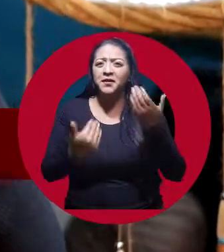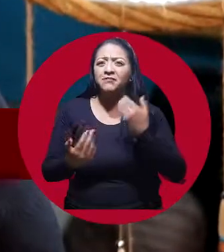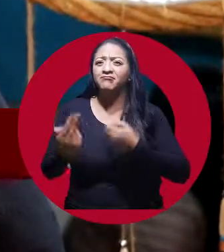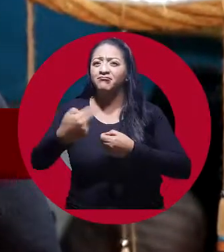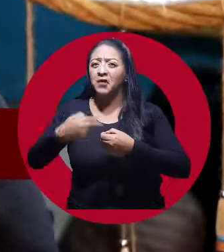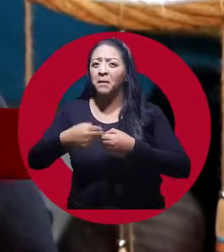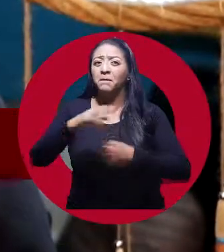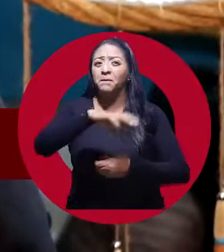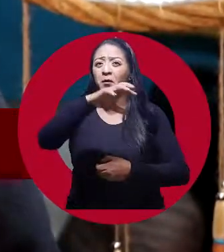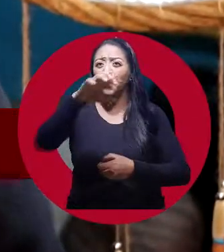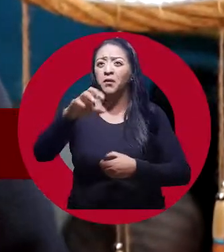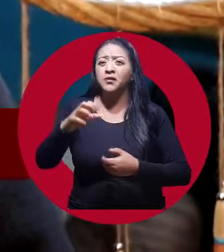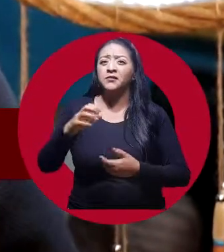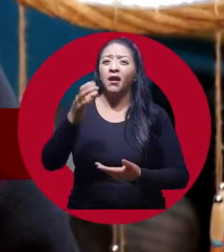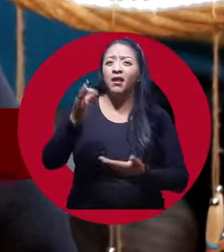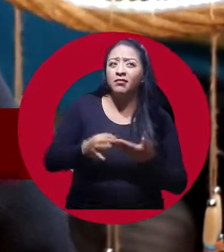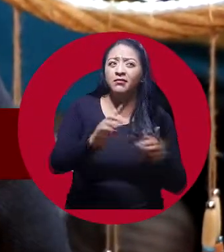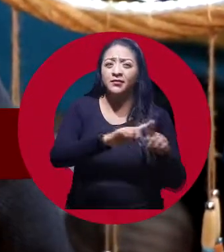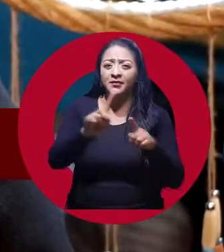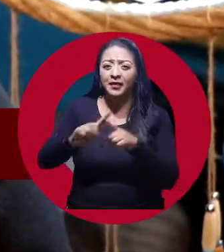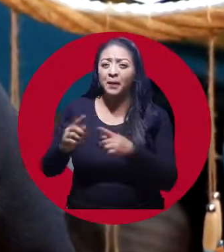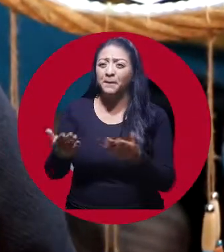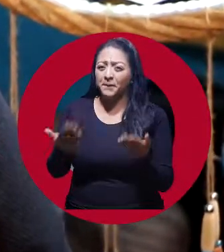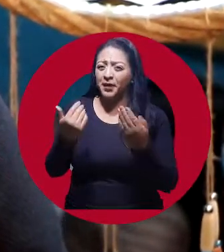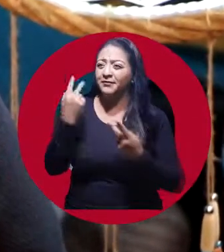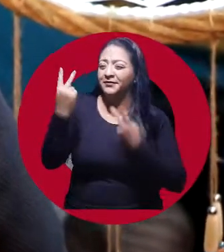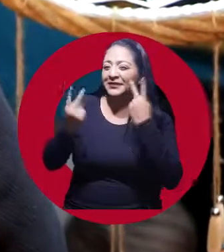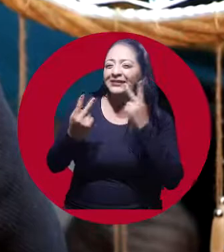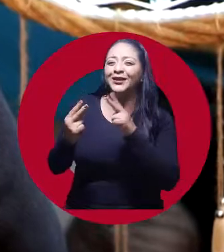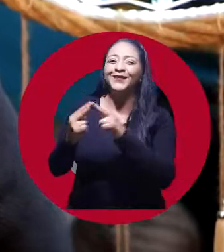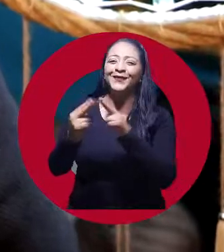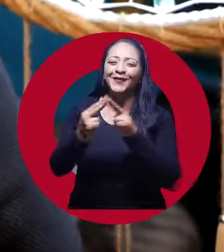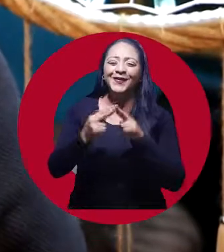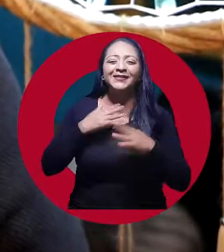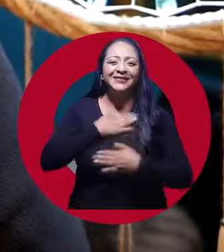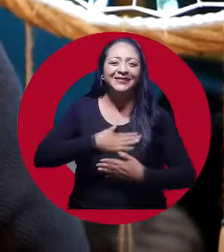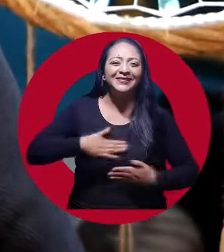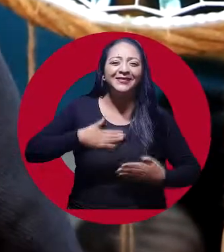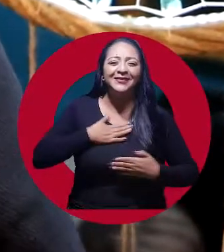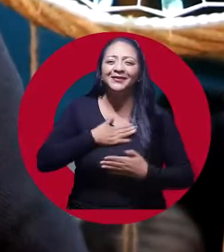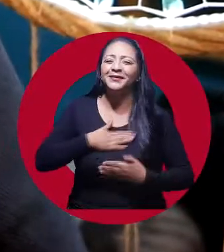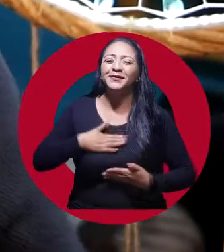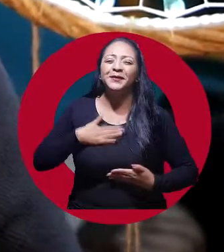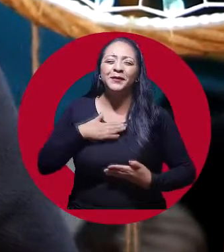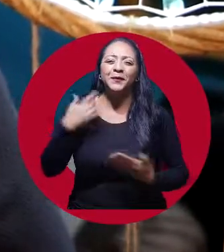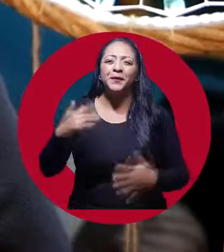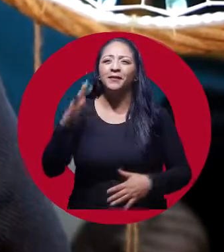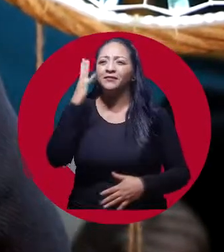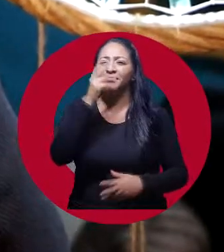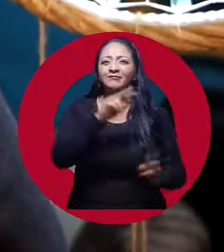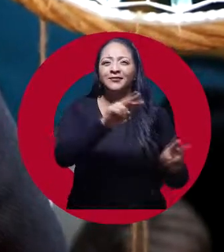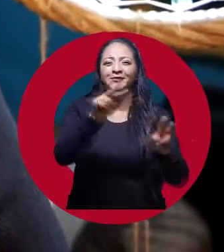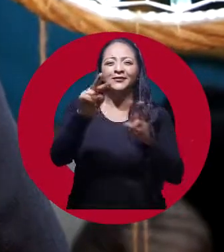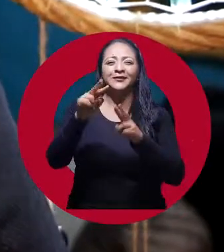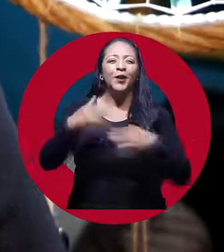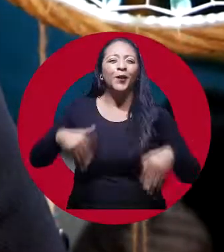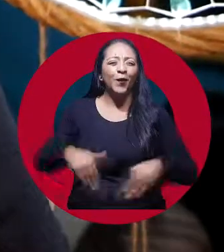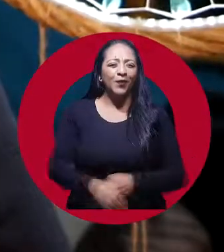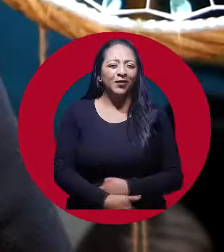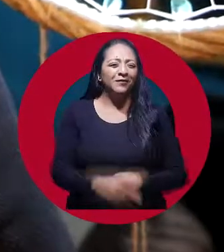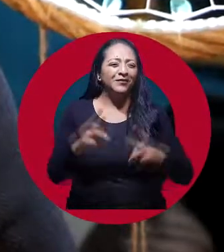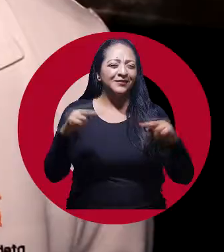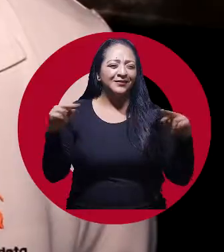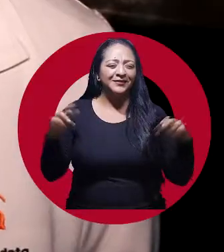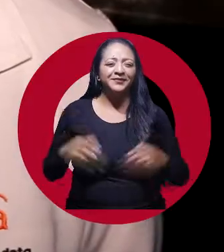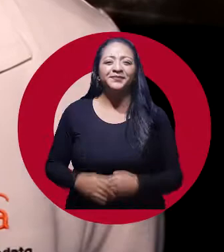que se encuentran en otras provincias, en otros cantones, para que puedan venir, conocer y disfrutar de la maravillosa, del maravilloso paisaje que